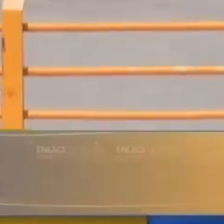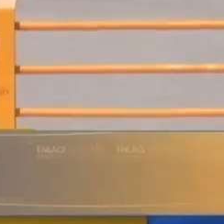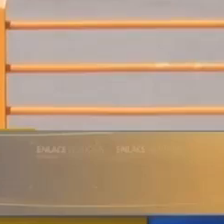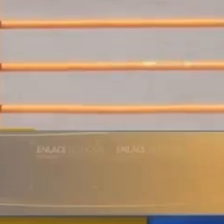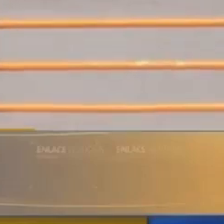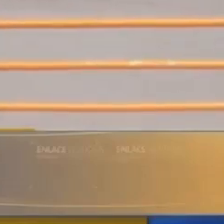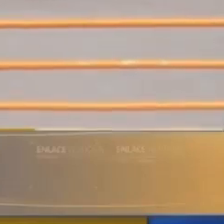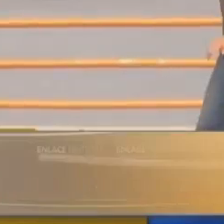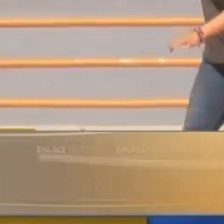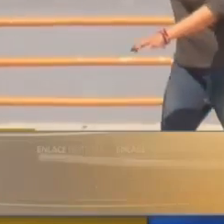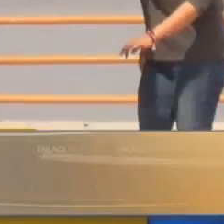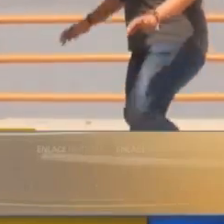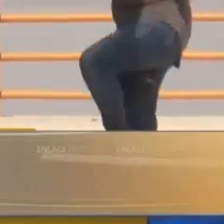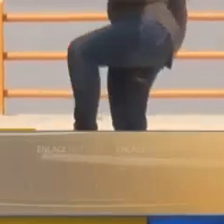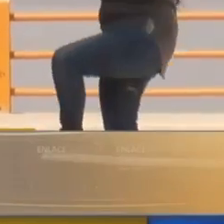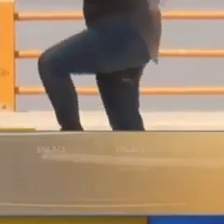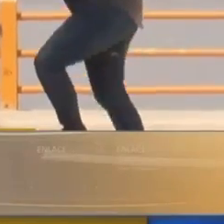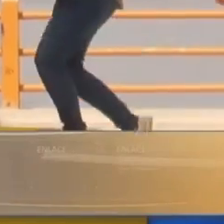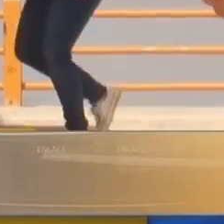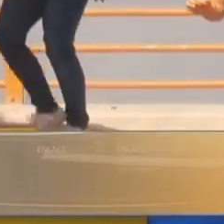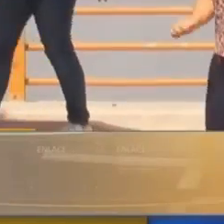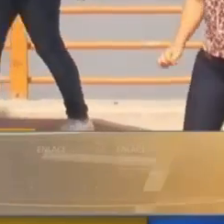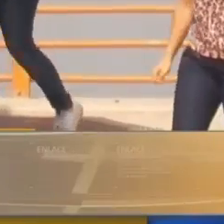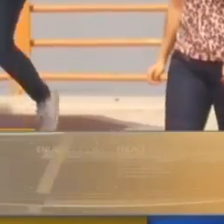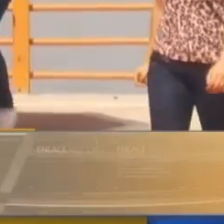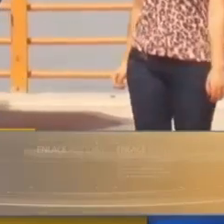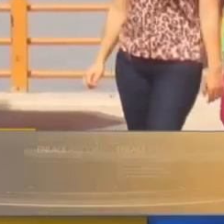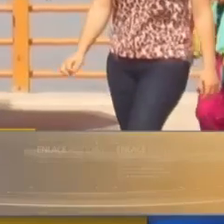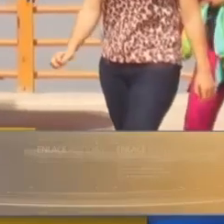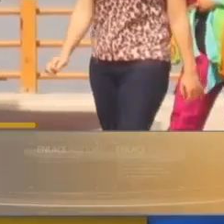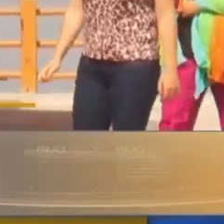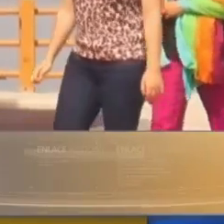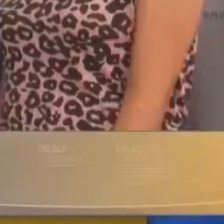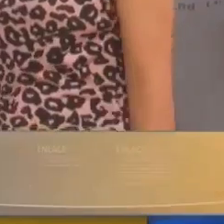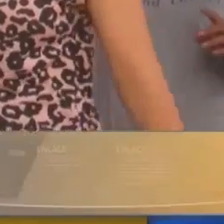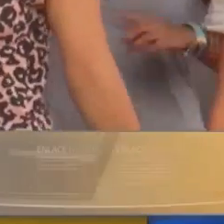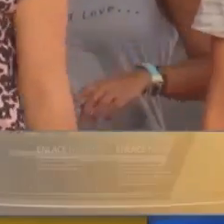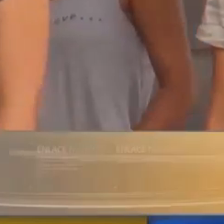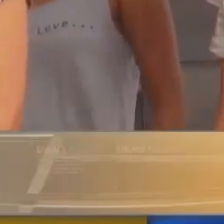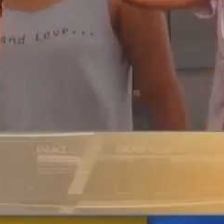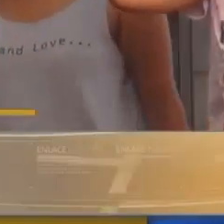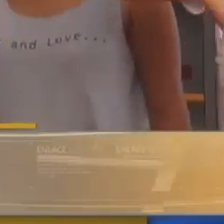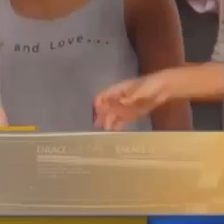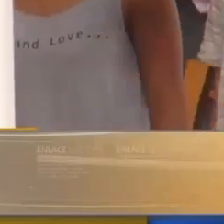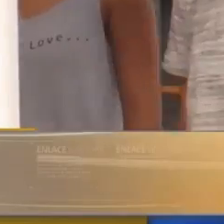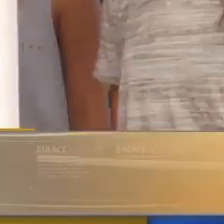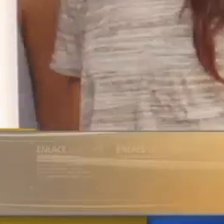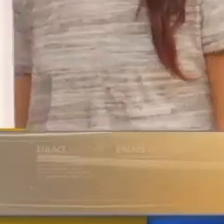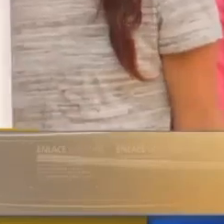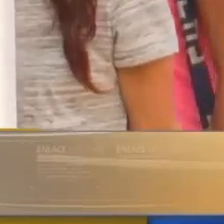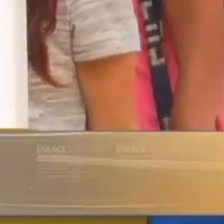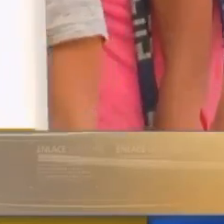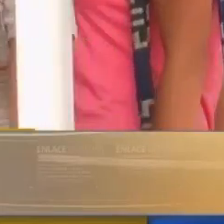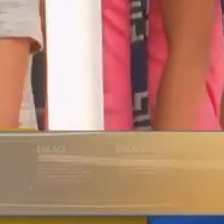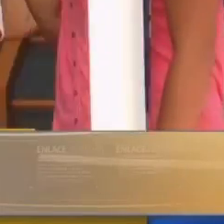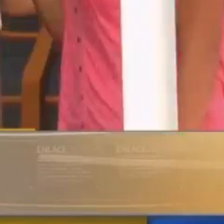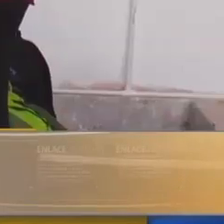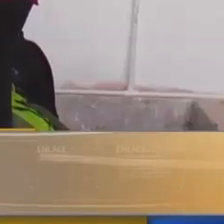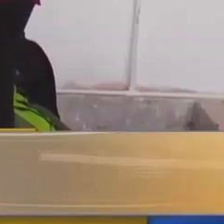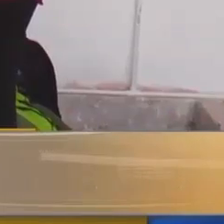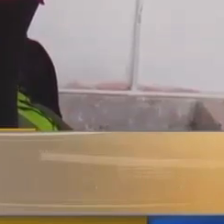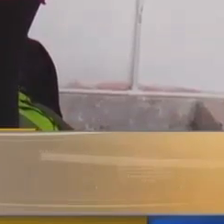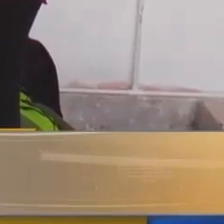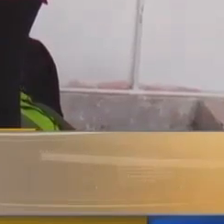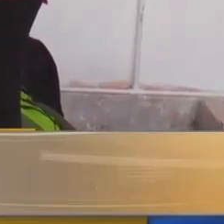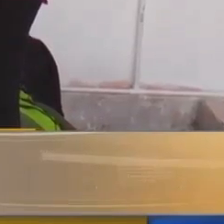al cierre, espera el dramatizado de la campaña Cuidadito con el Río, lanzada este jueves en Barranca Bermeja. Esta es una iniciativa